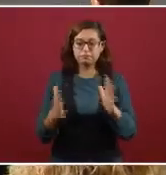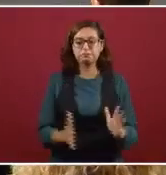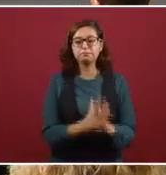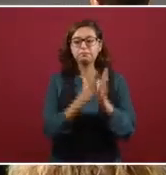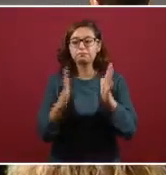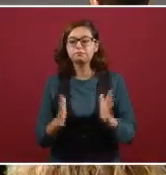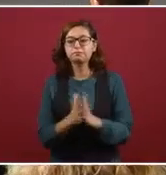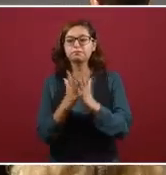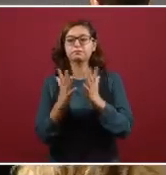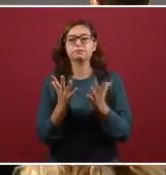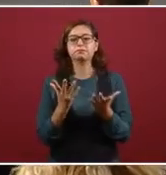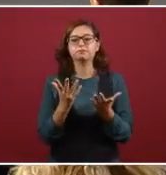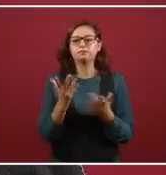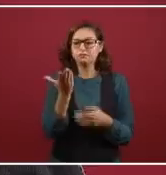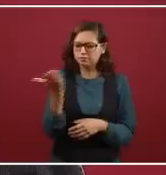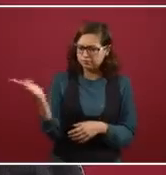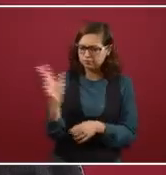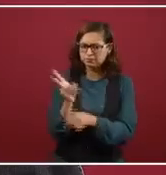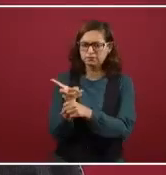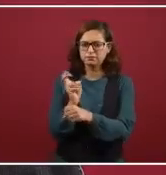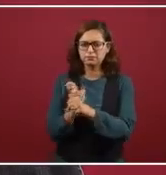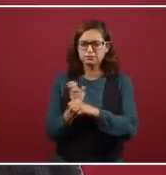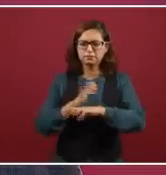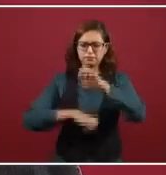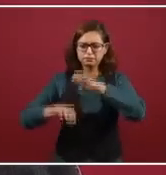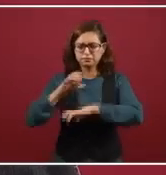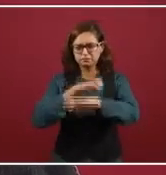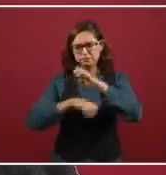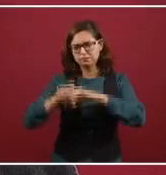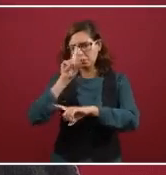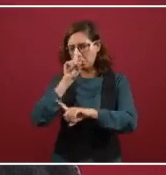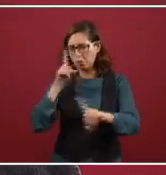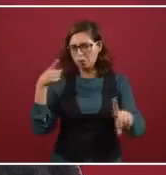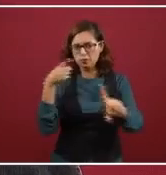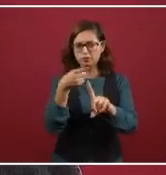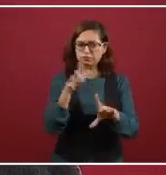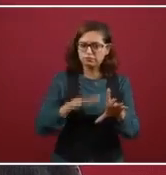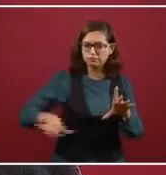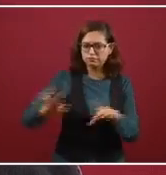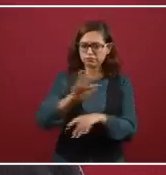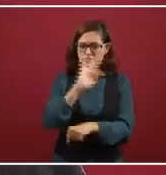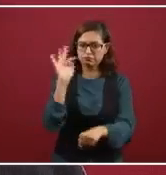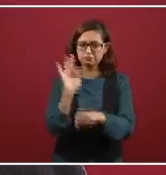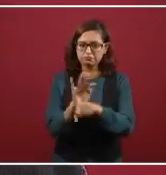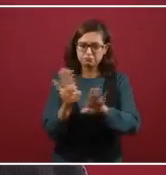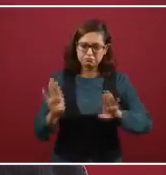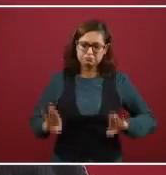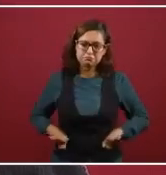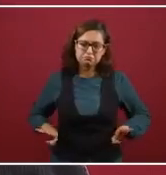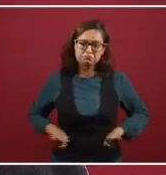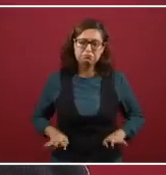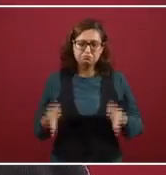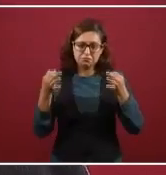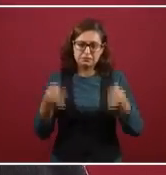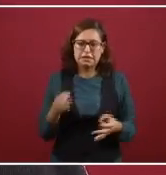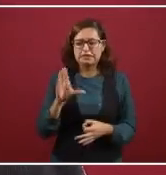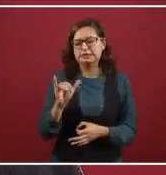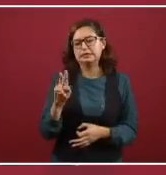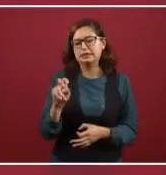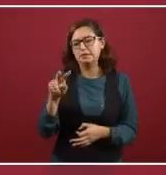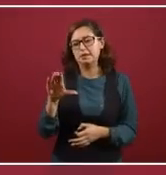empresarios con dimensión social, repito, con vocación cívica,